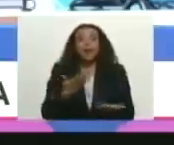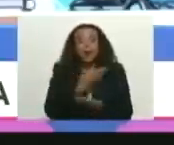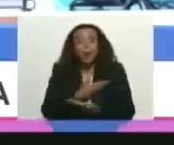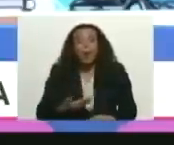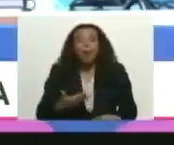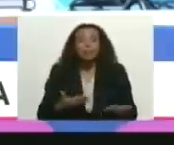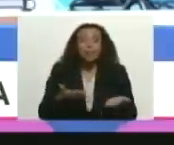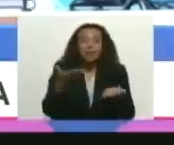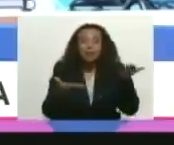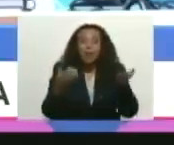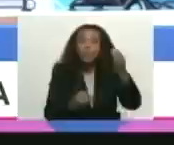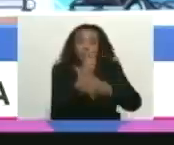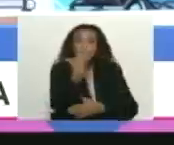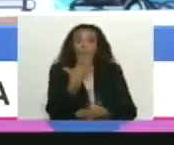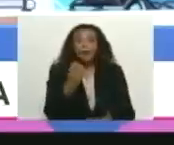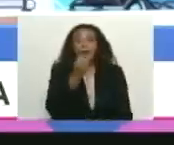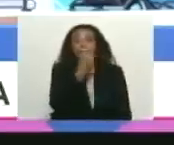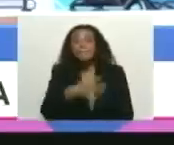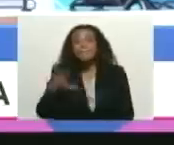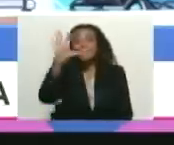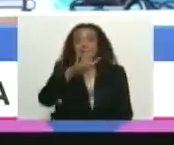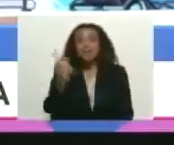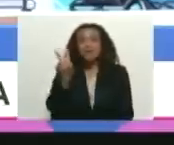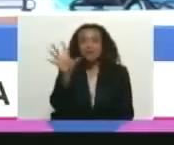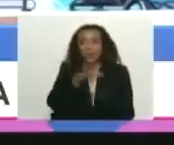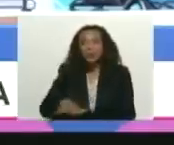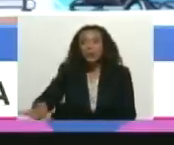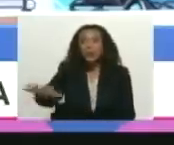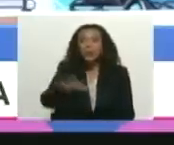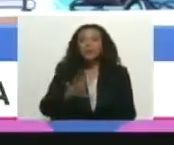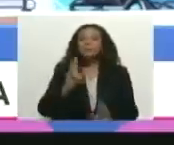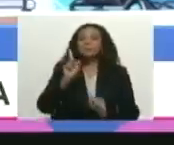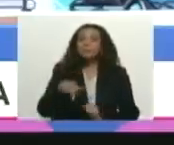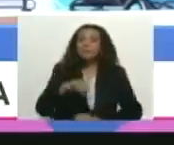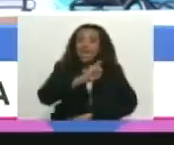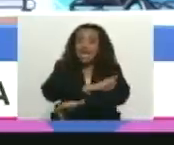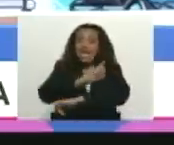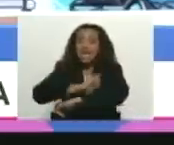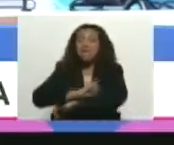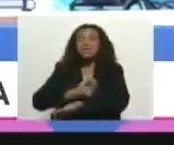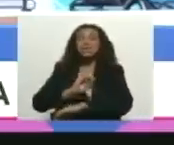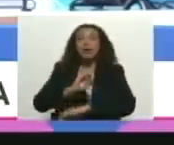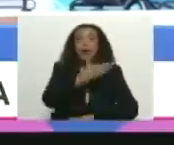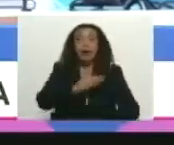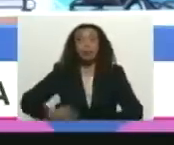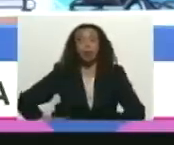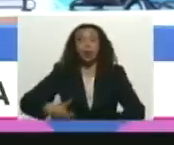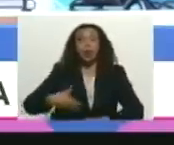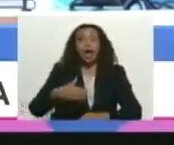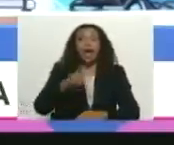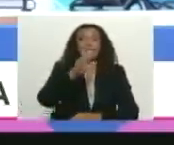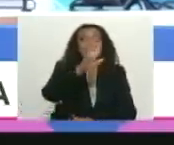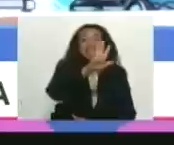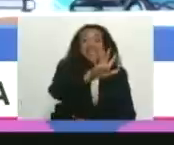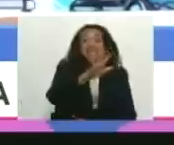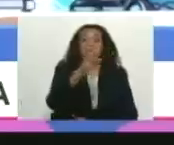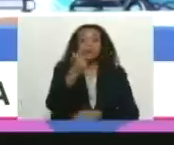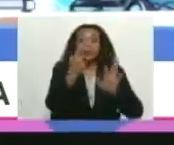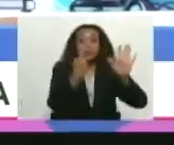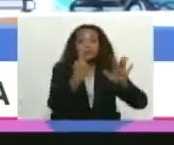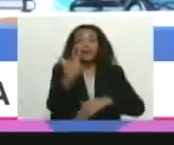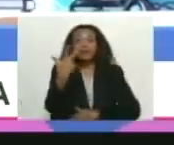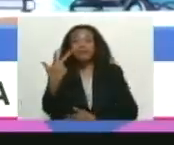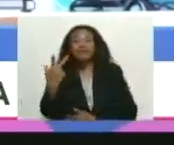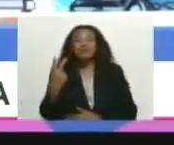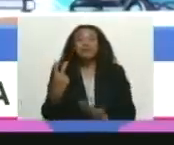este balance de la Fundación Misión Bella Venezuela, de iglesias católicas que han sido intervenidas, 567,